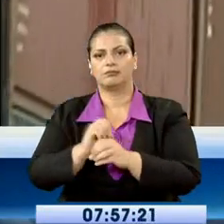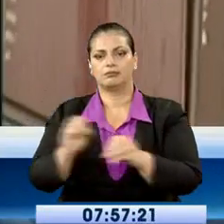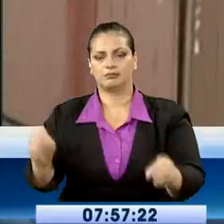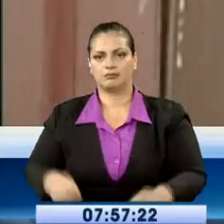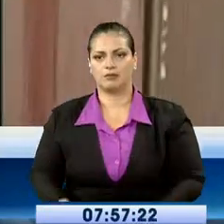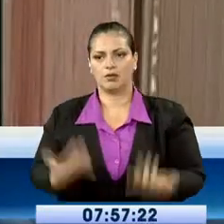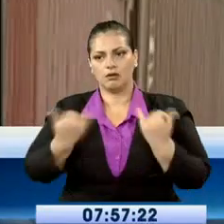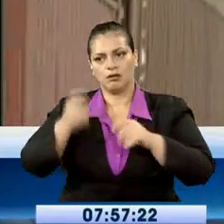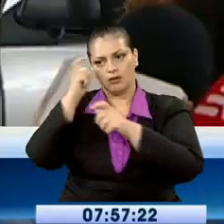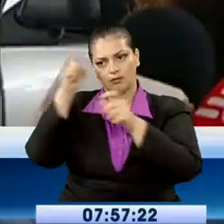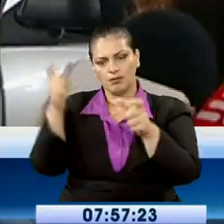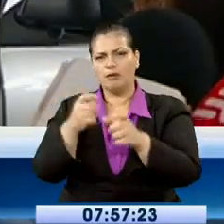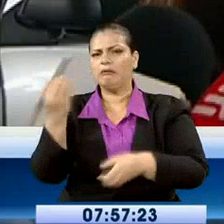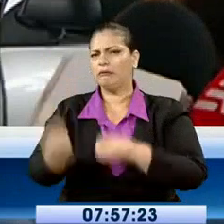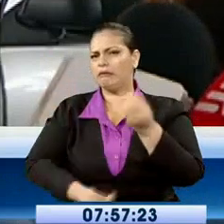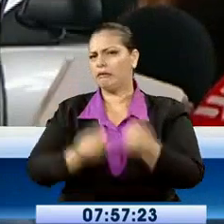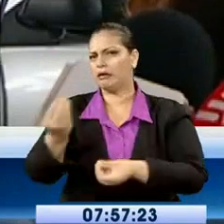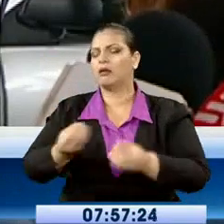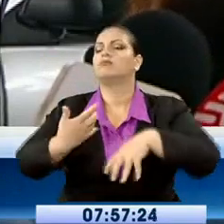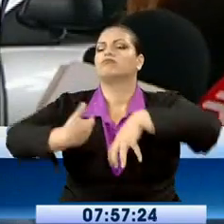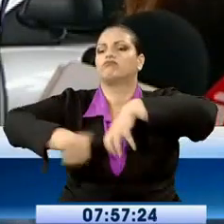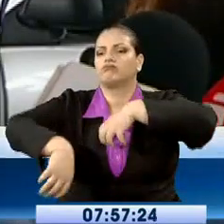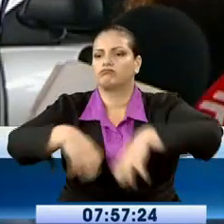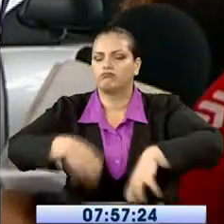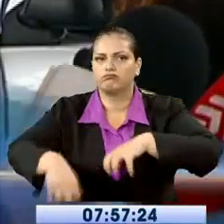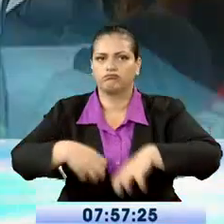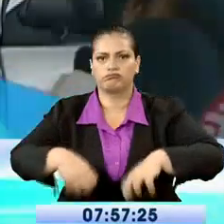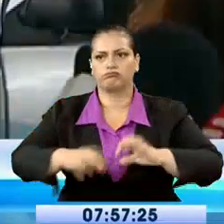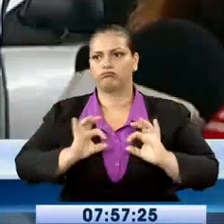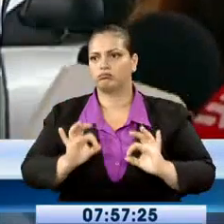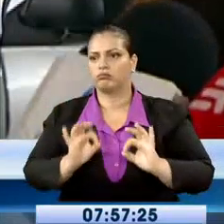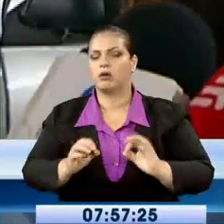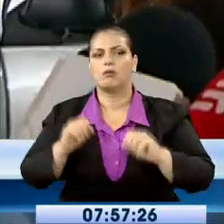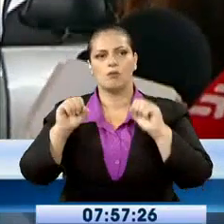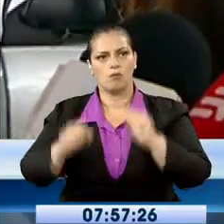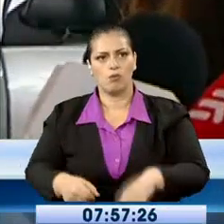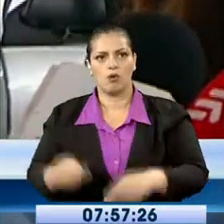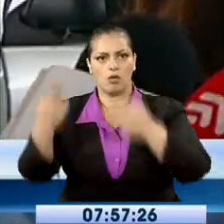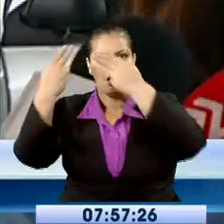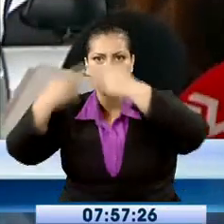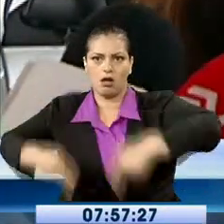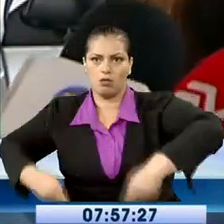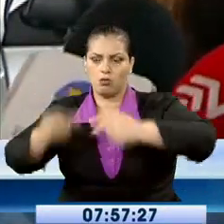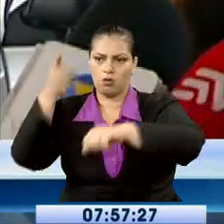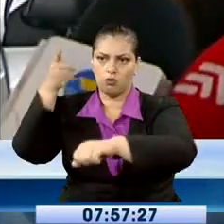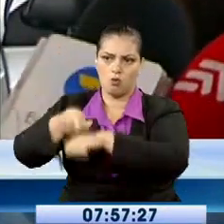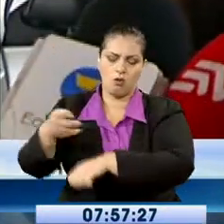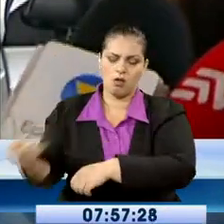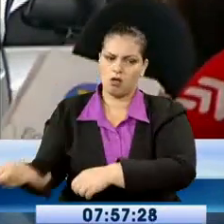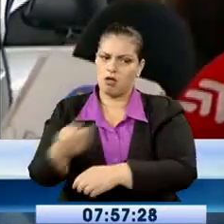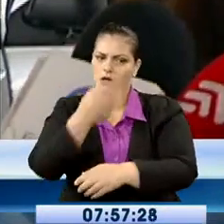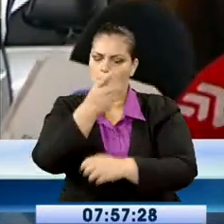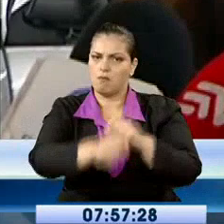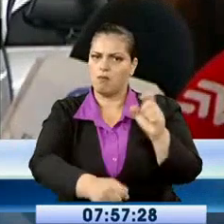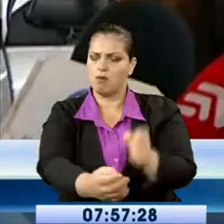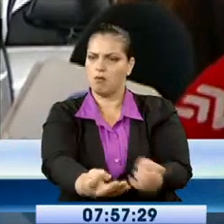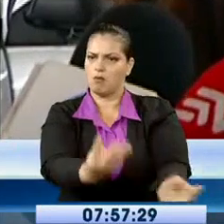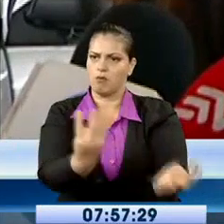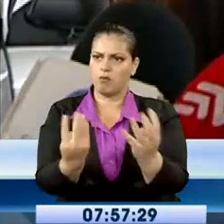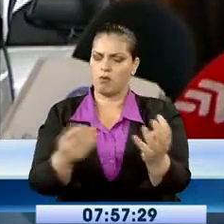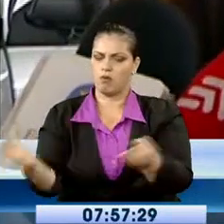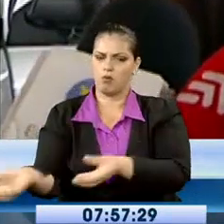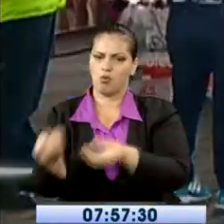pertinentes para que la aduana proceda a la entrega de estos menajes de hogar y paquetes que son motivo